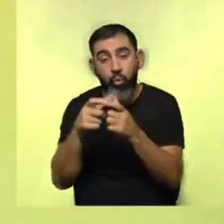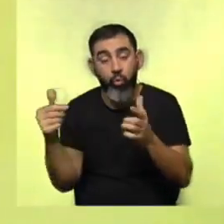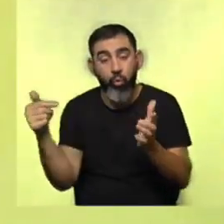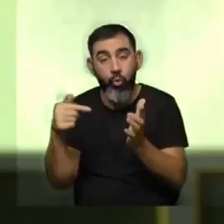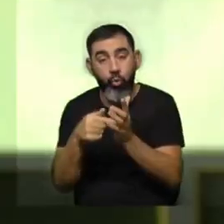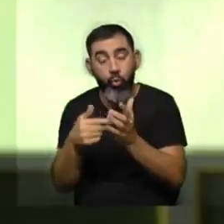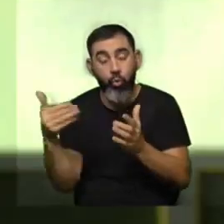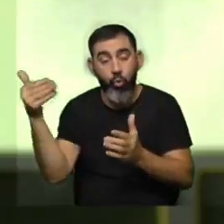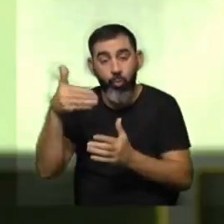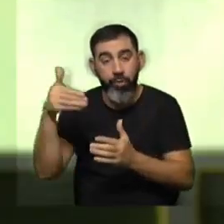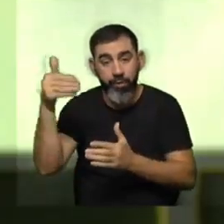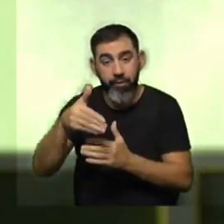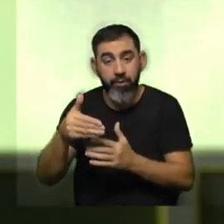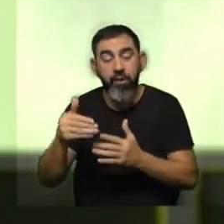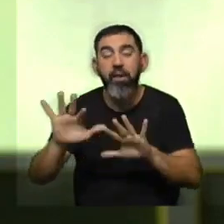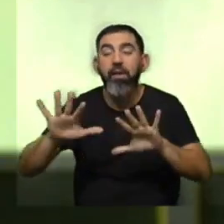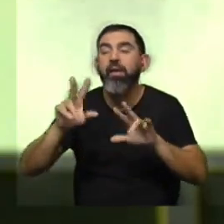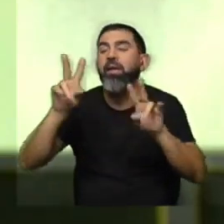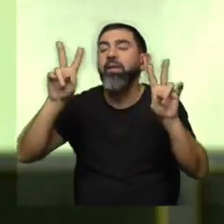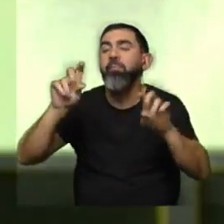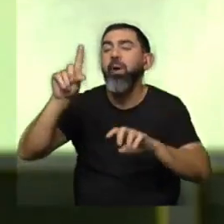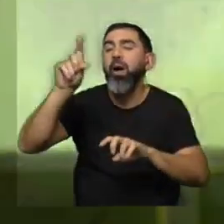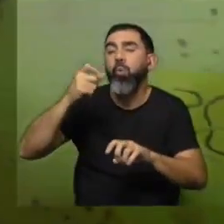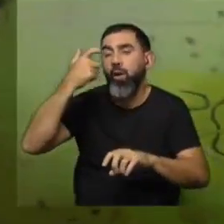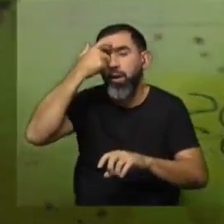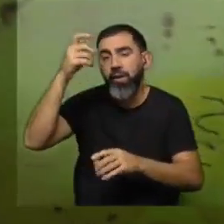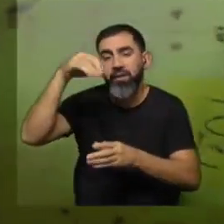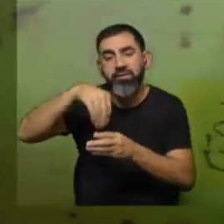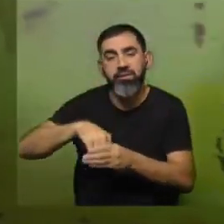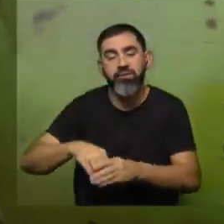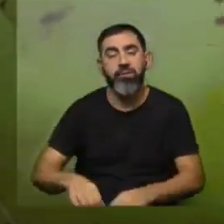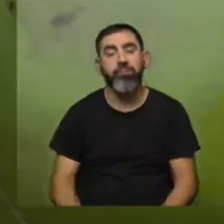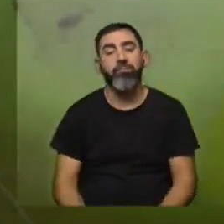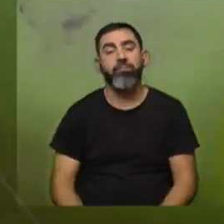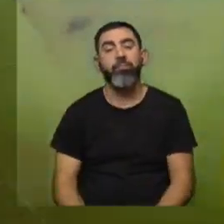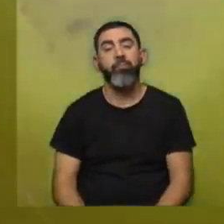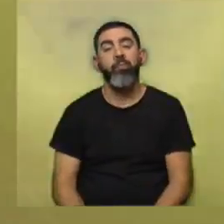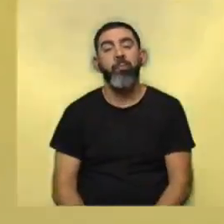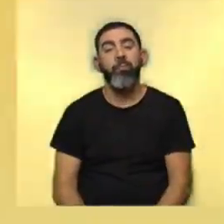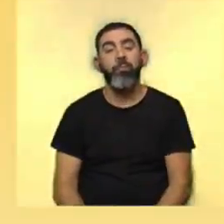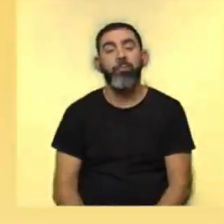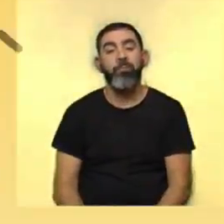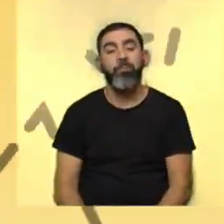contó entonces, bueno, qué pasa con el agua en la ciencia.